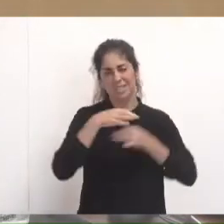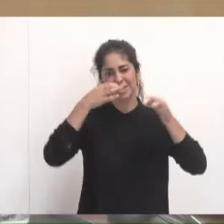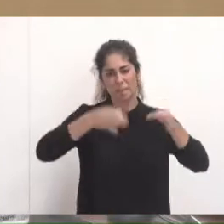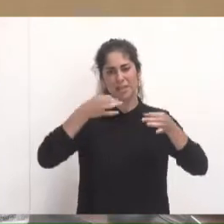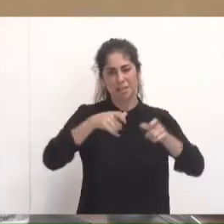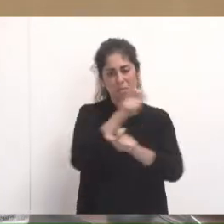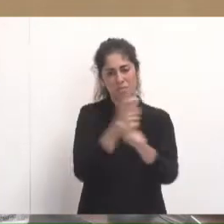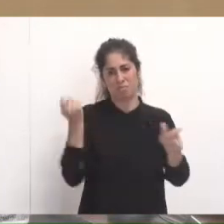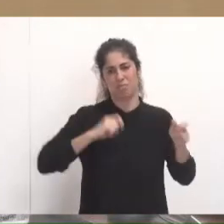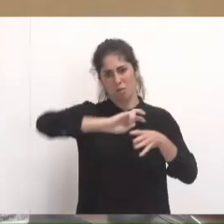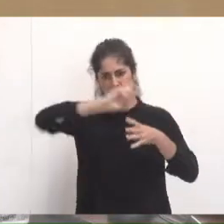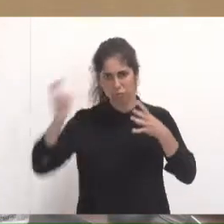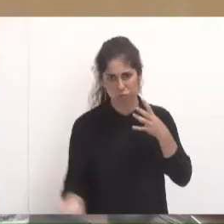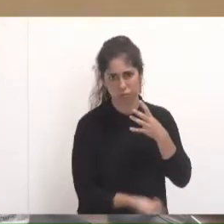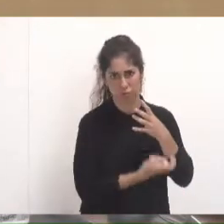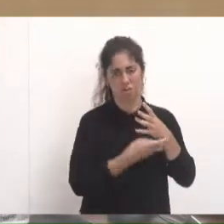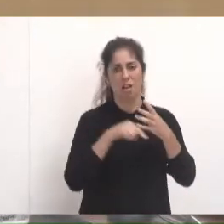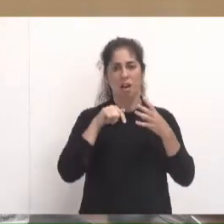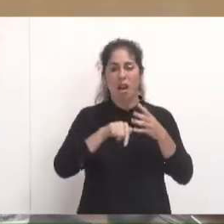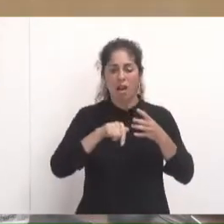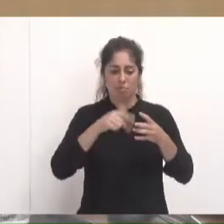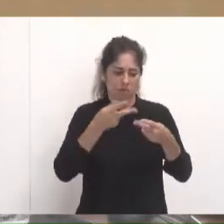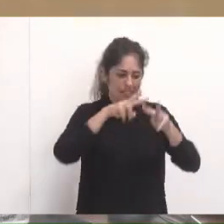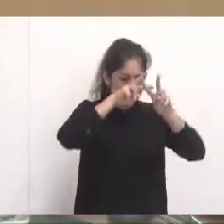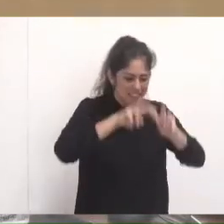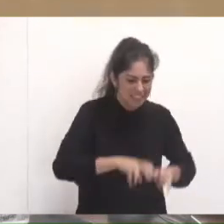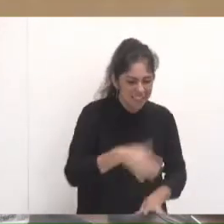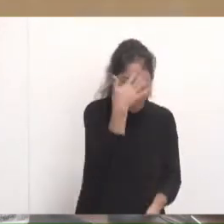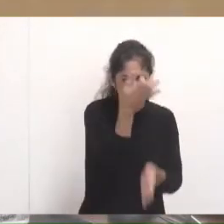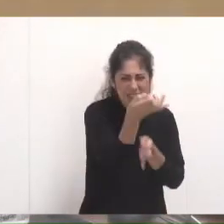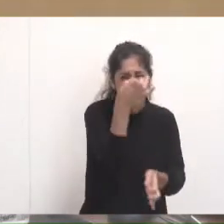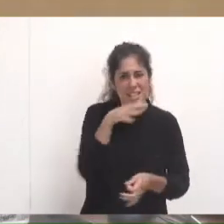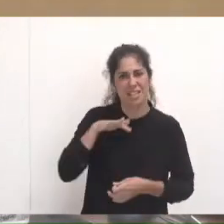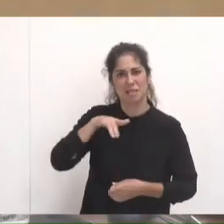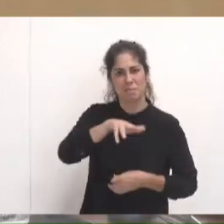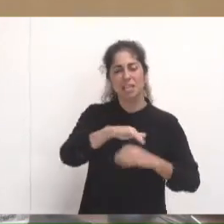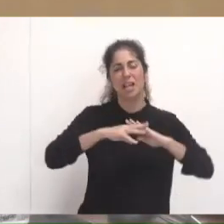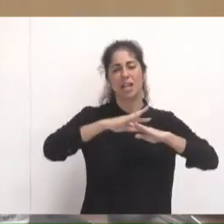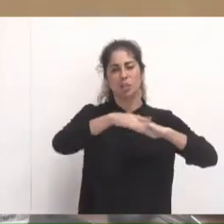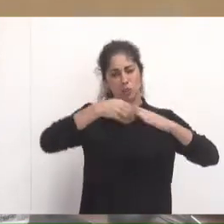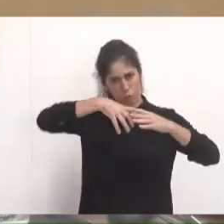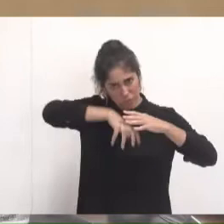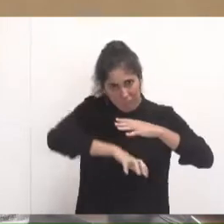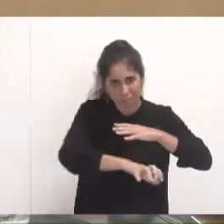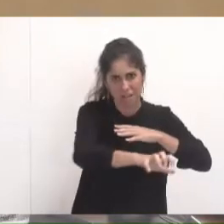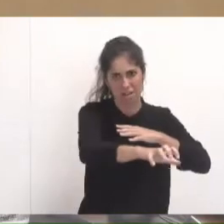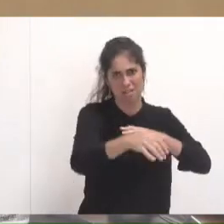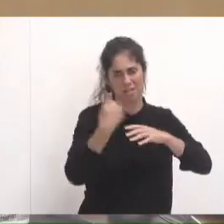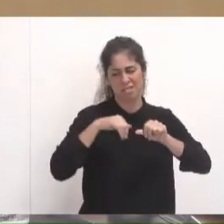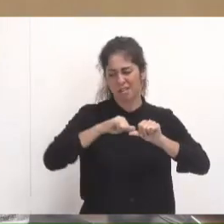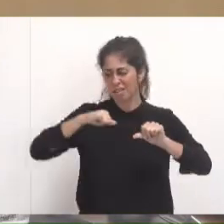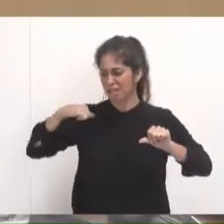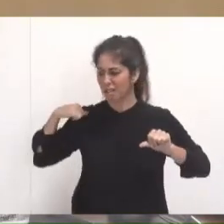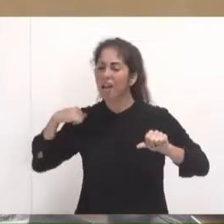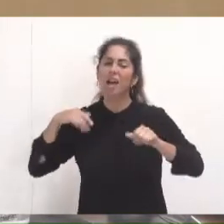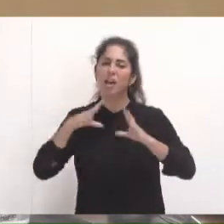están complementando con la línea de investigación específica sobre la termita subterránea que durante varios años se viene desarrollando en la Universidad de Córdoba. Por lo tanto, la fuente